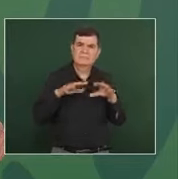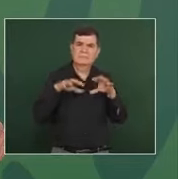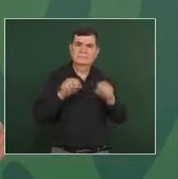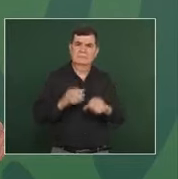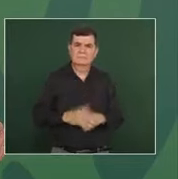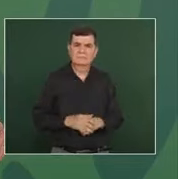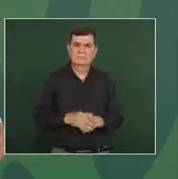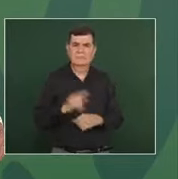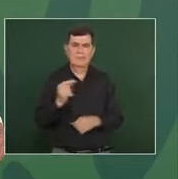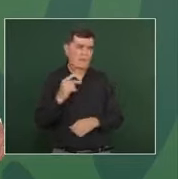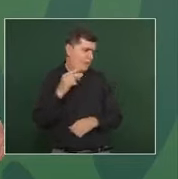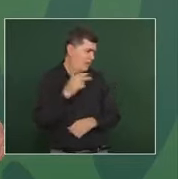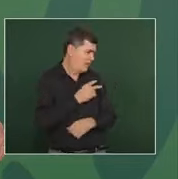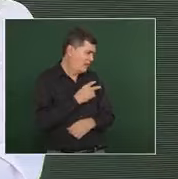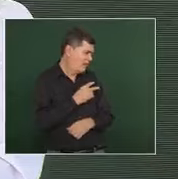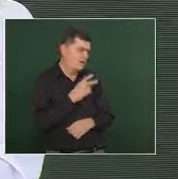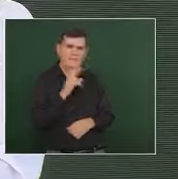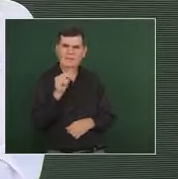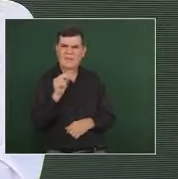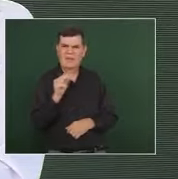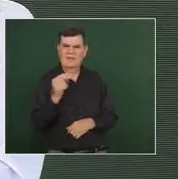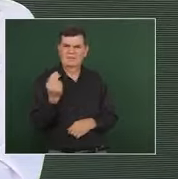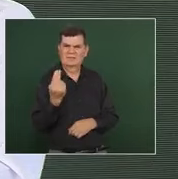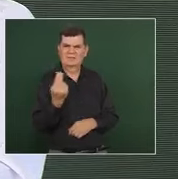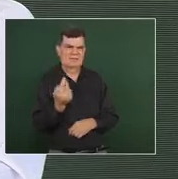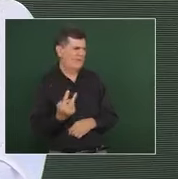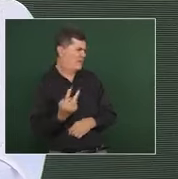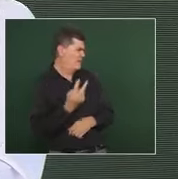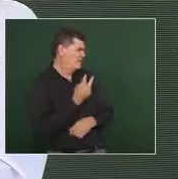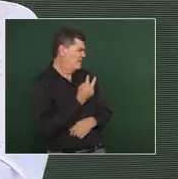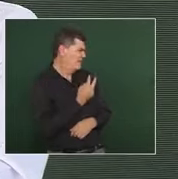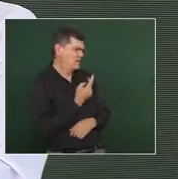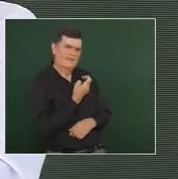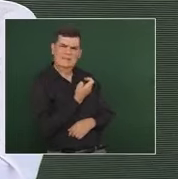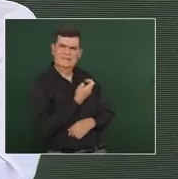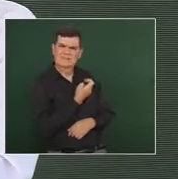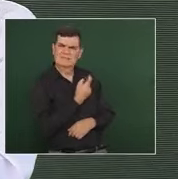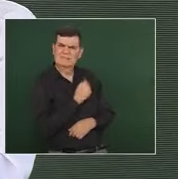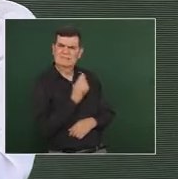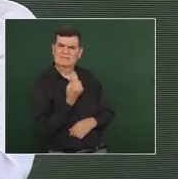Ya no voltees a ver para atrás, no voltees a ver